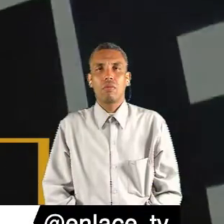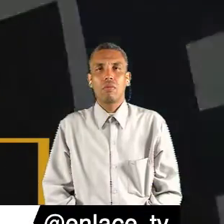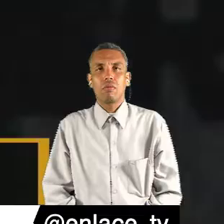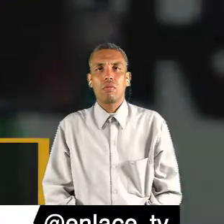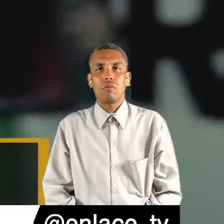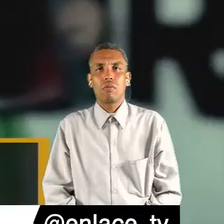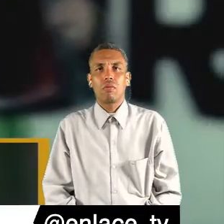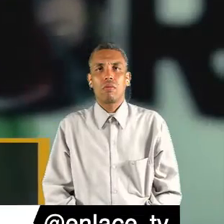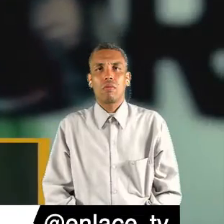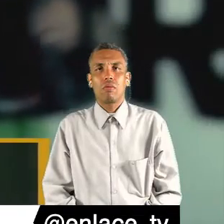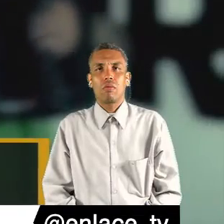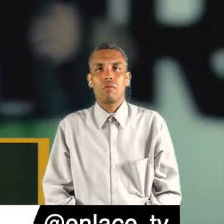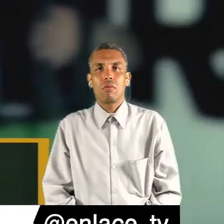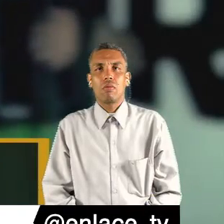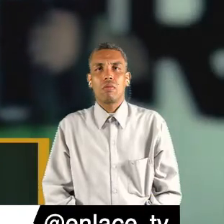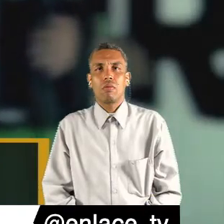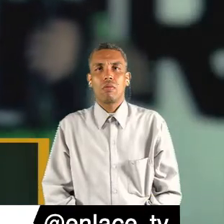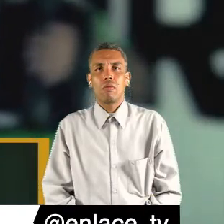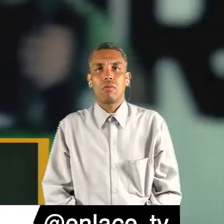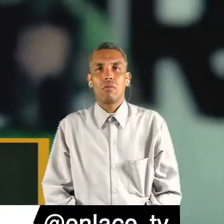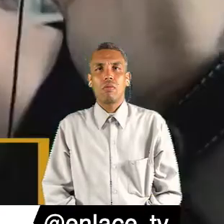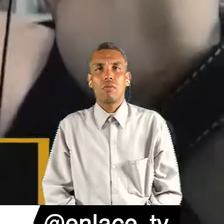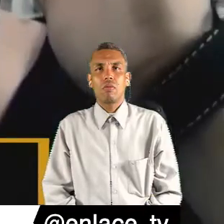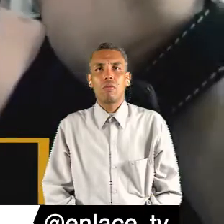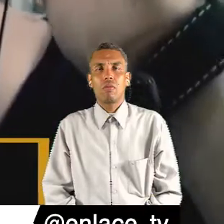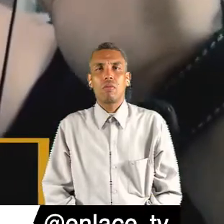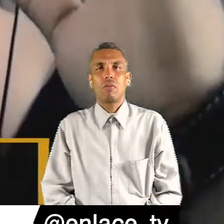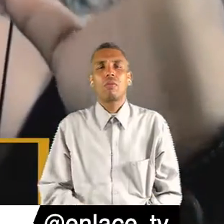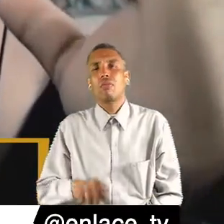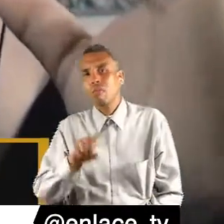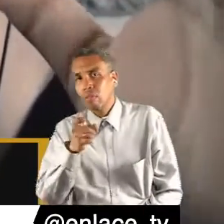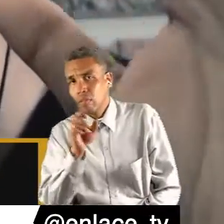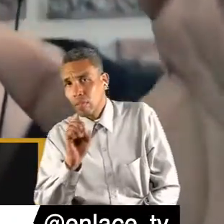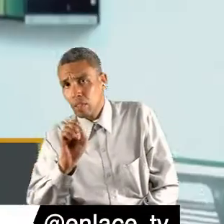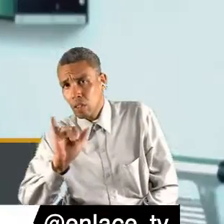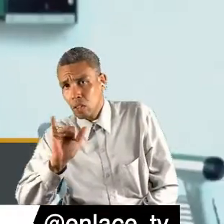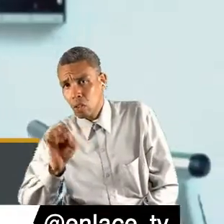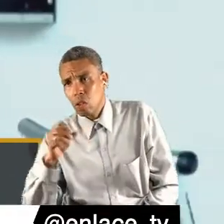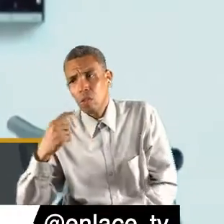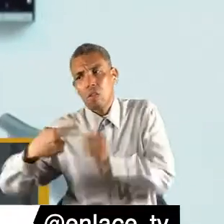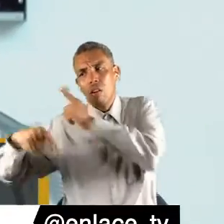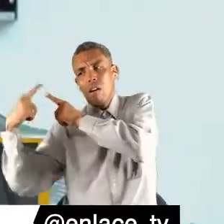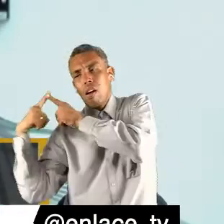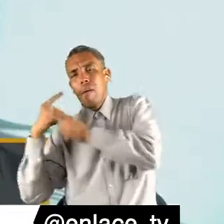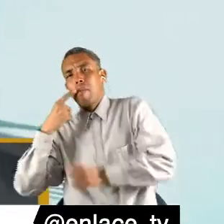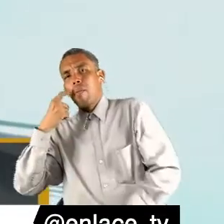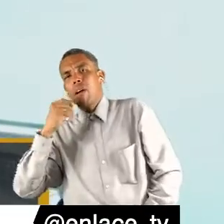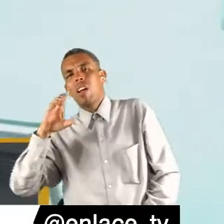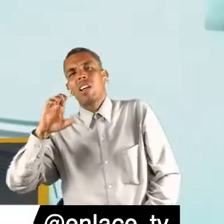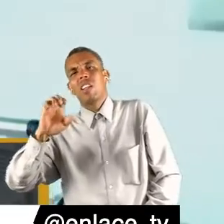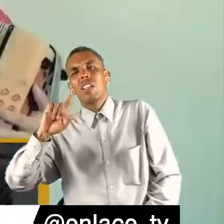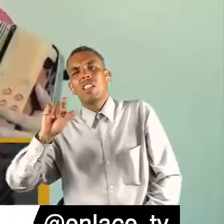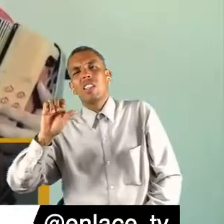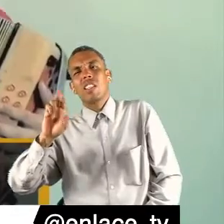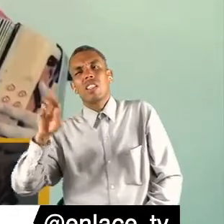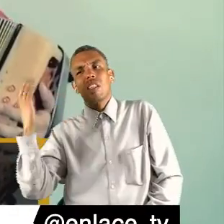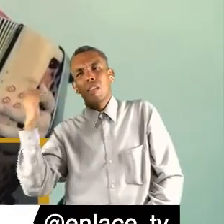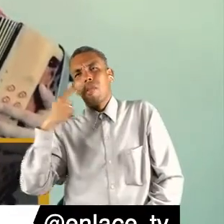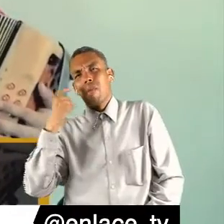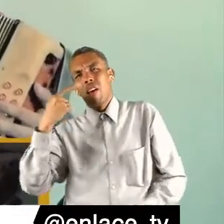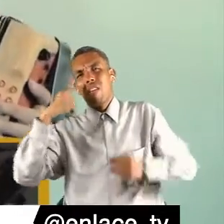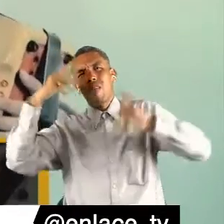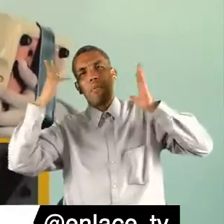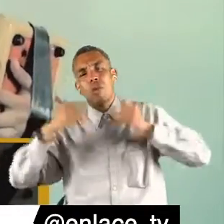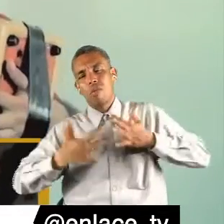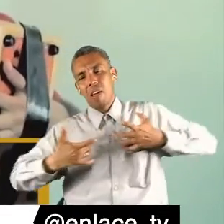De la familia de César Castro, fundador de Los Corraleros de Majagual, Goyo García se consolida en la música con sus fecundas producciones como la que prepara para su